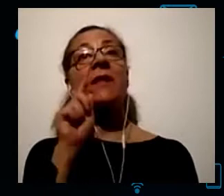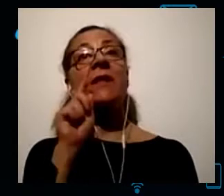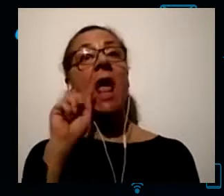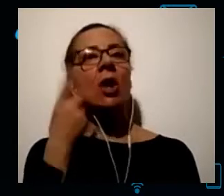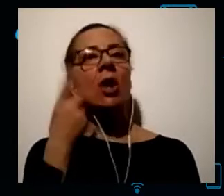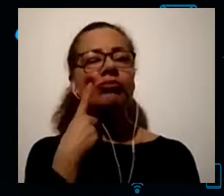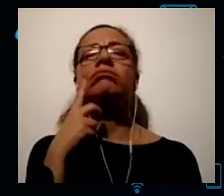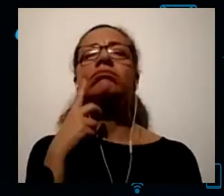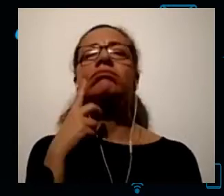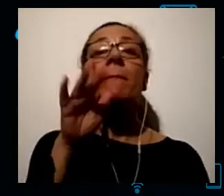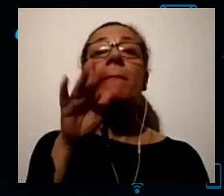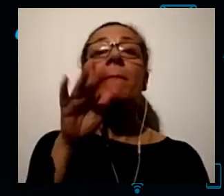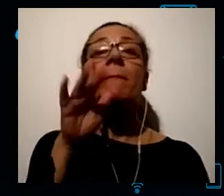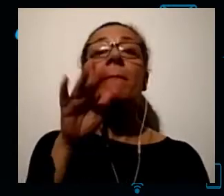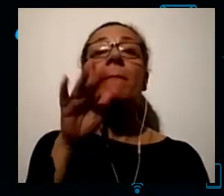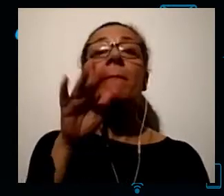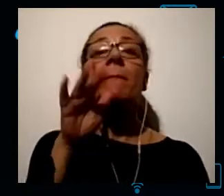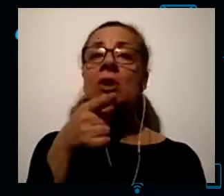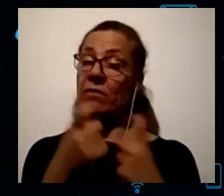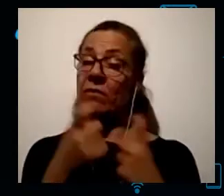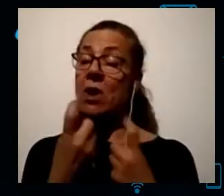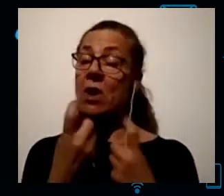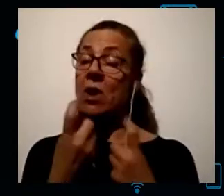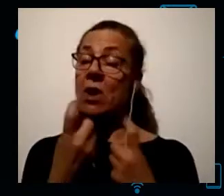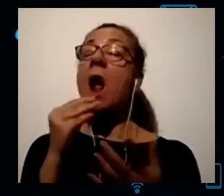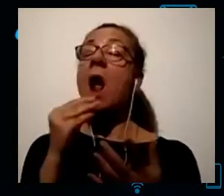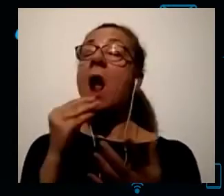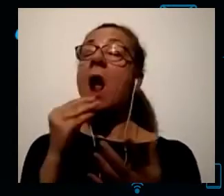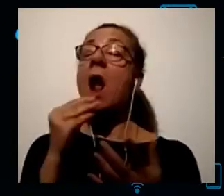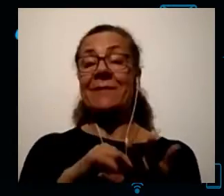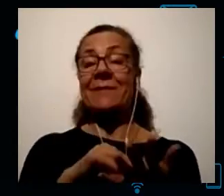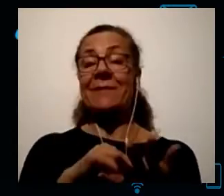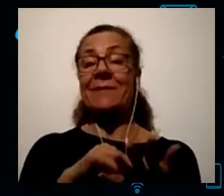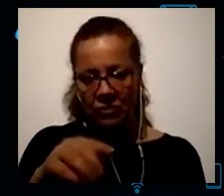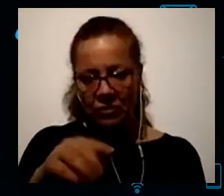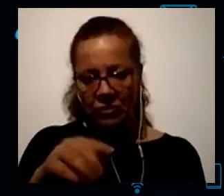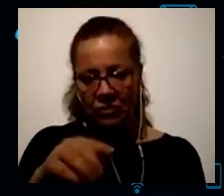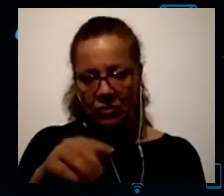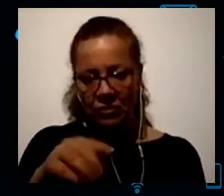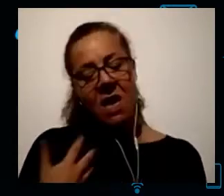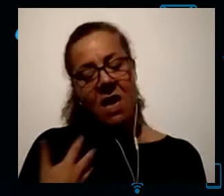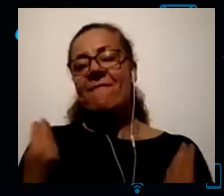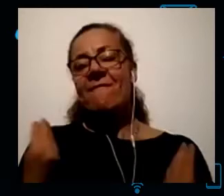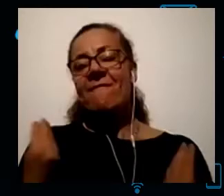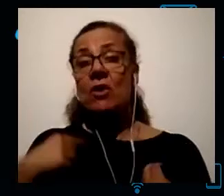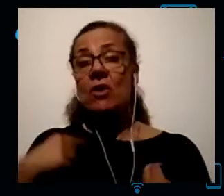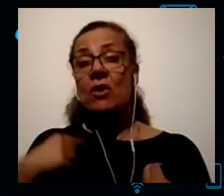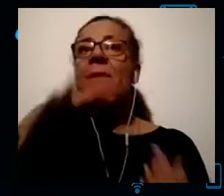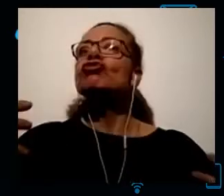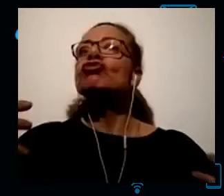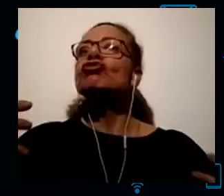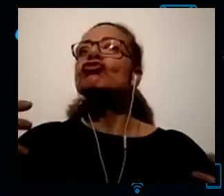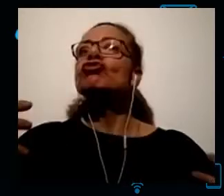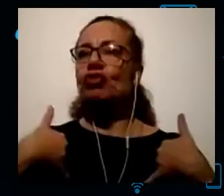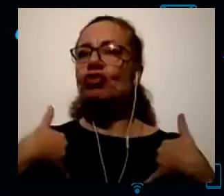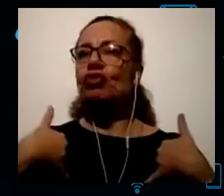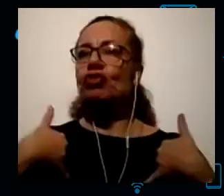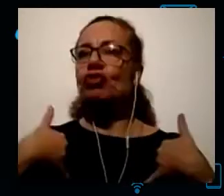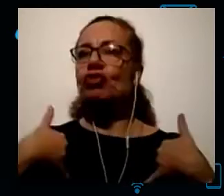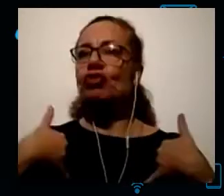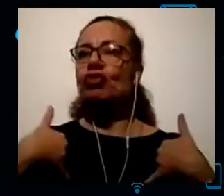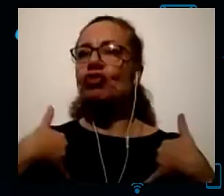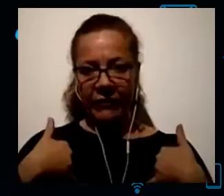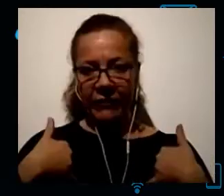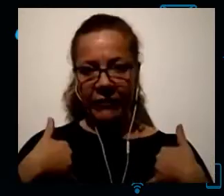que esa información a veces no lo hemos visto y lo hemos vivido y sufrido especialmente en estos tiempos estamos sufriendo en estos